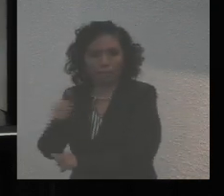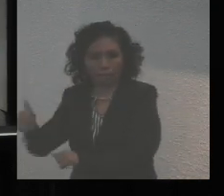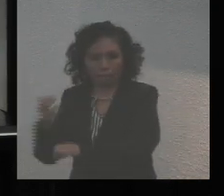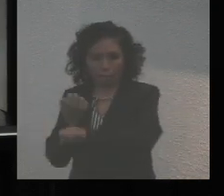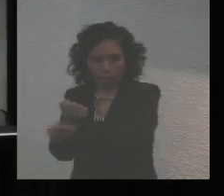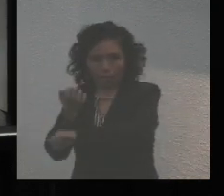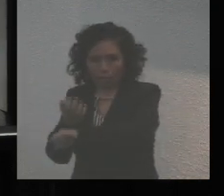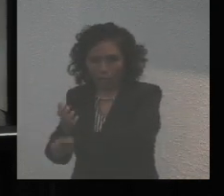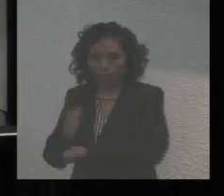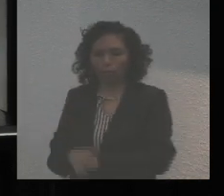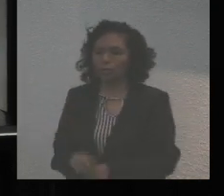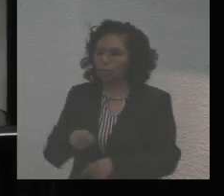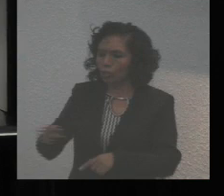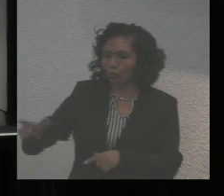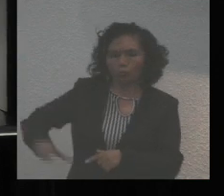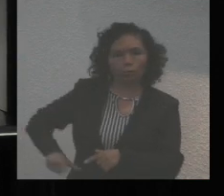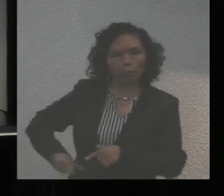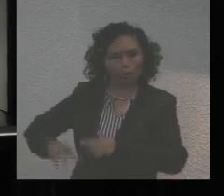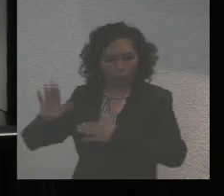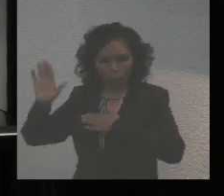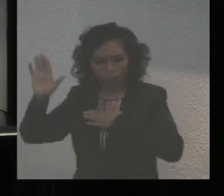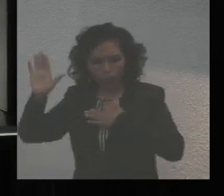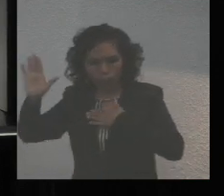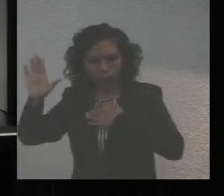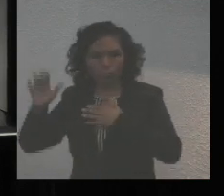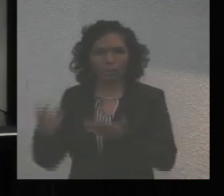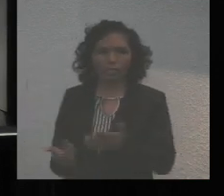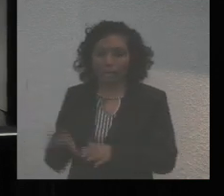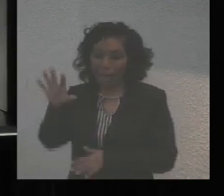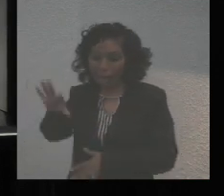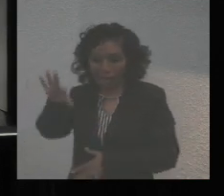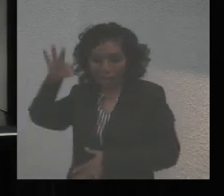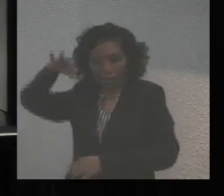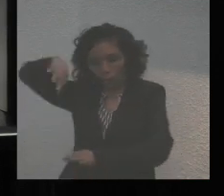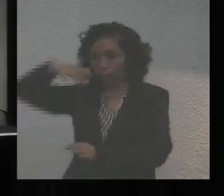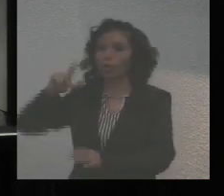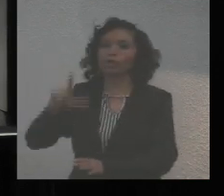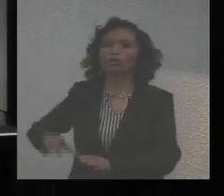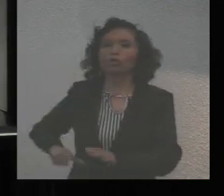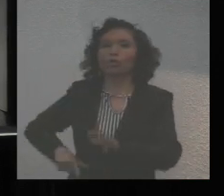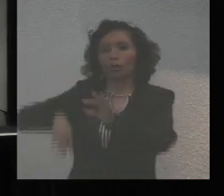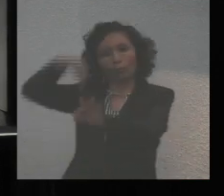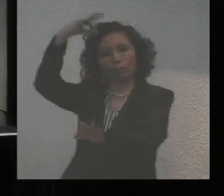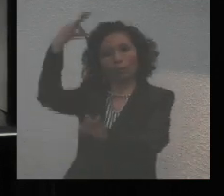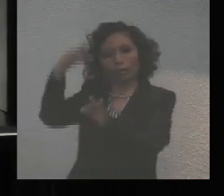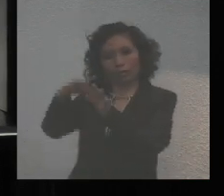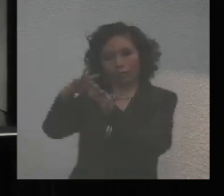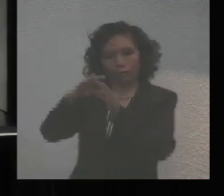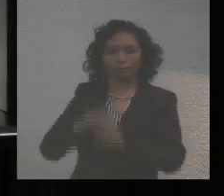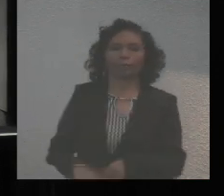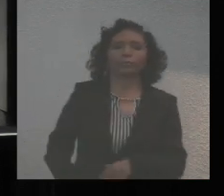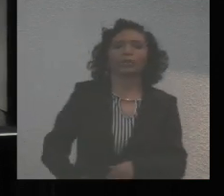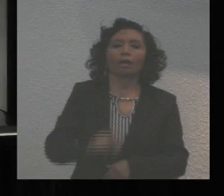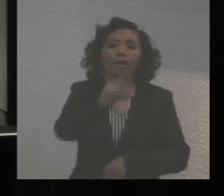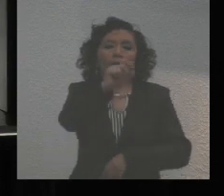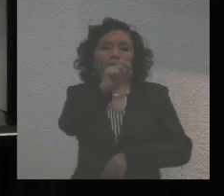Deban tomar posesión los gobernadores constitucionales electos. Artículo vigésimo segundo. El